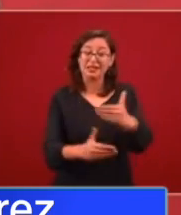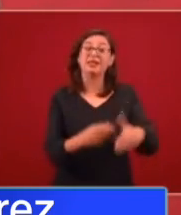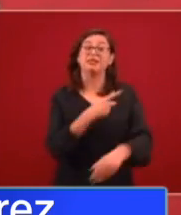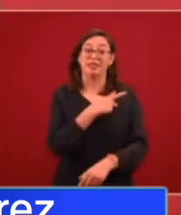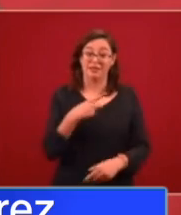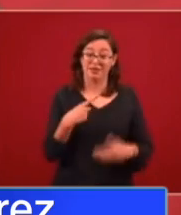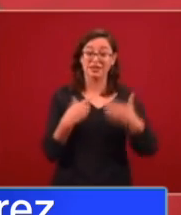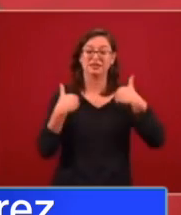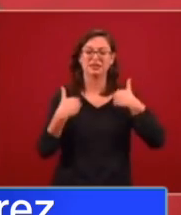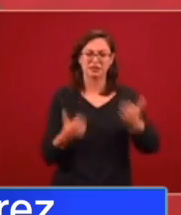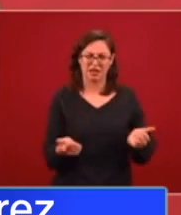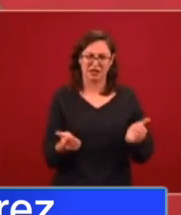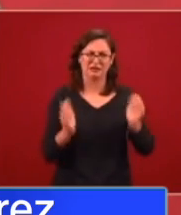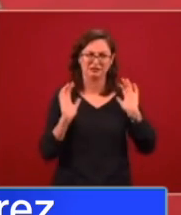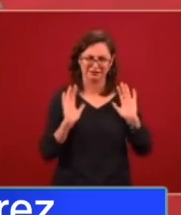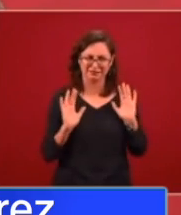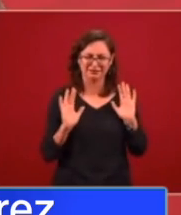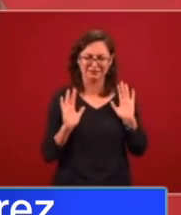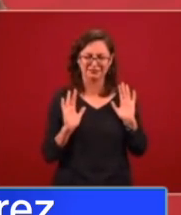autocríticos.